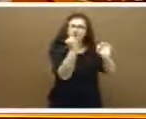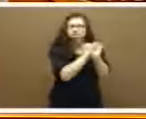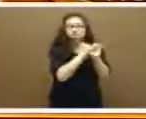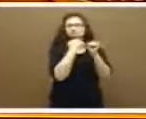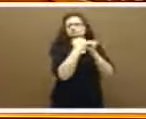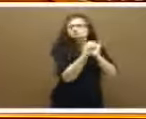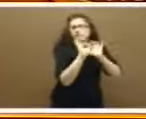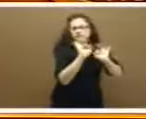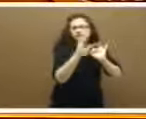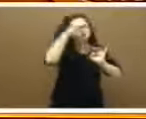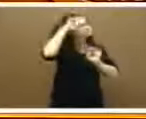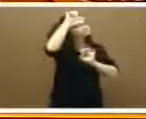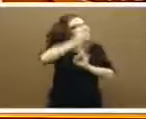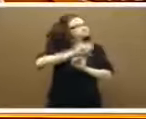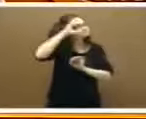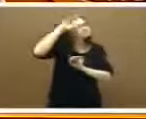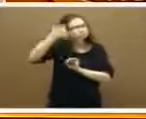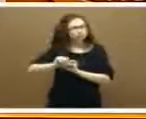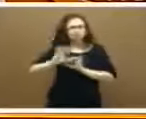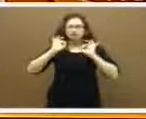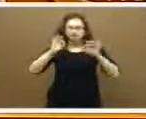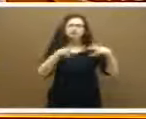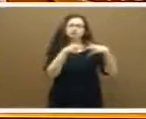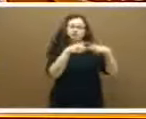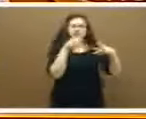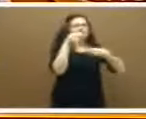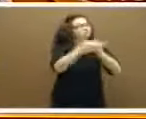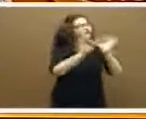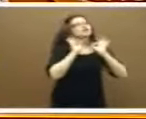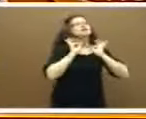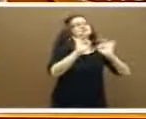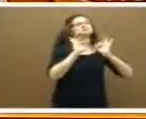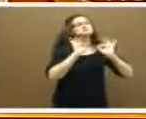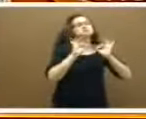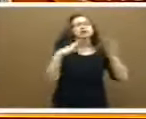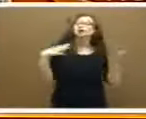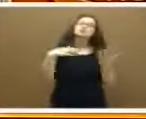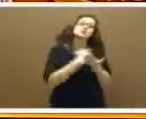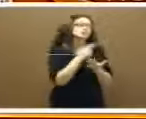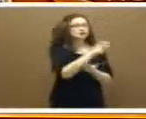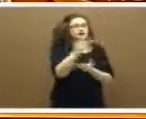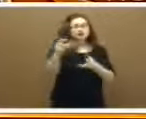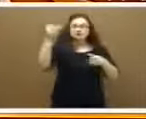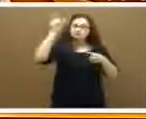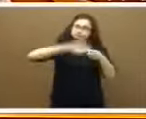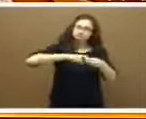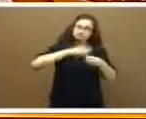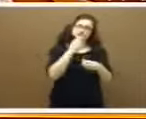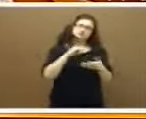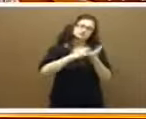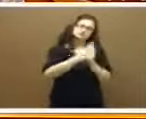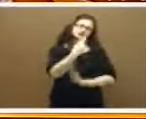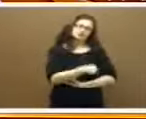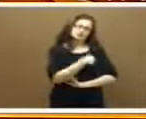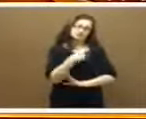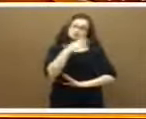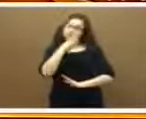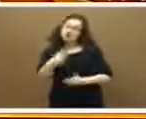escucha iniciada desde el momento uno a la sociedad, a todos los agentes implicados en el sistema de salud, porque